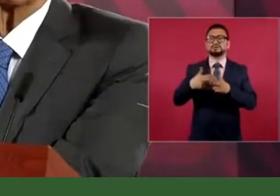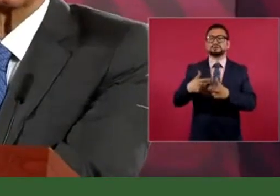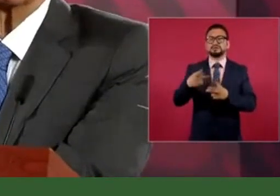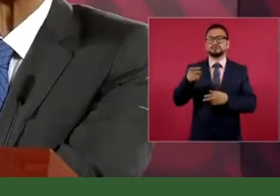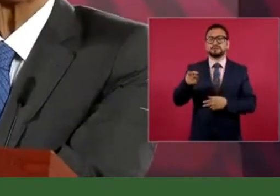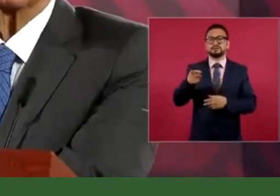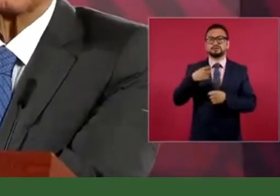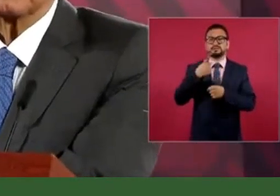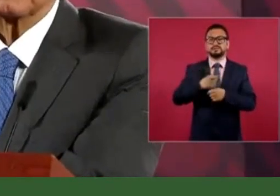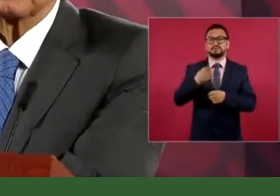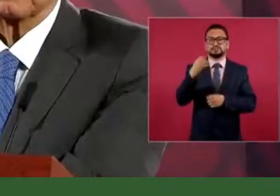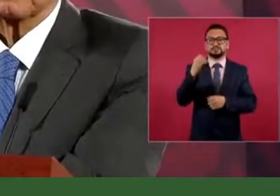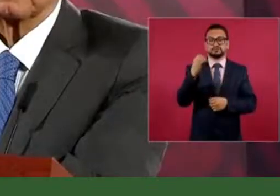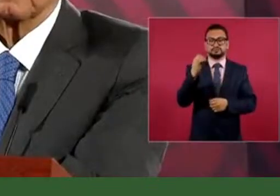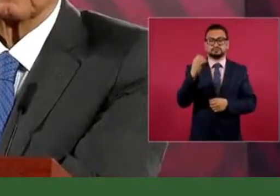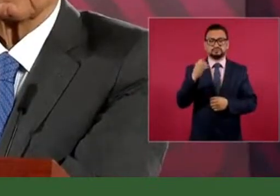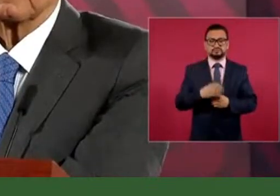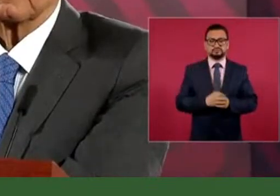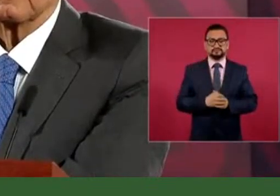de octubre